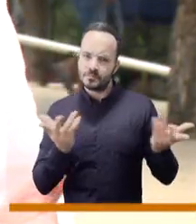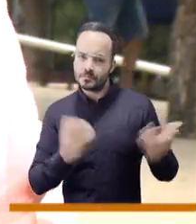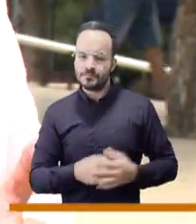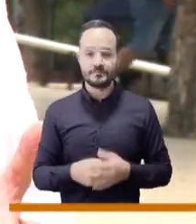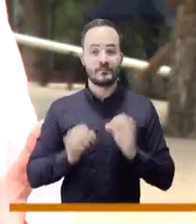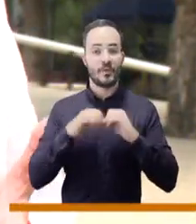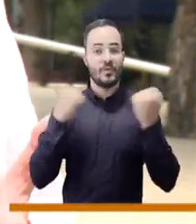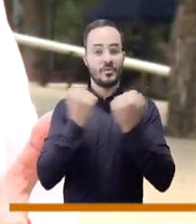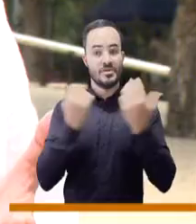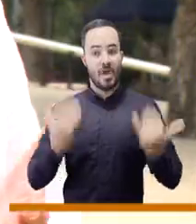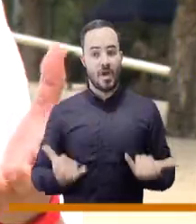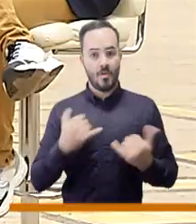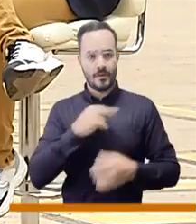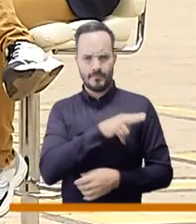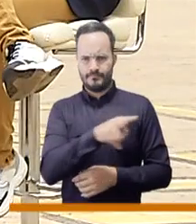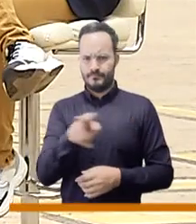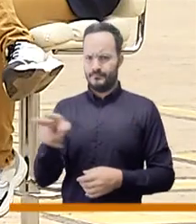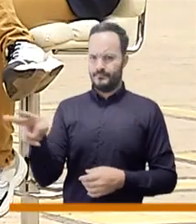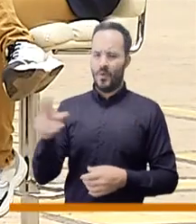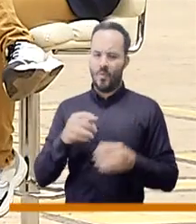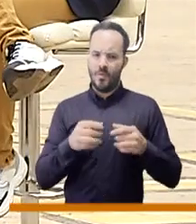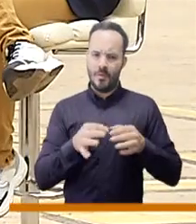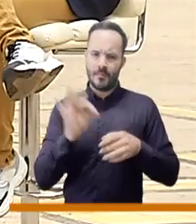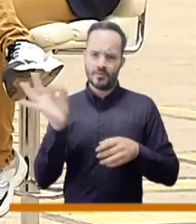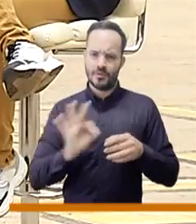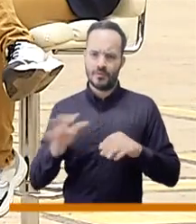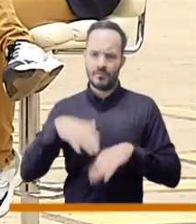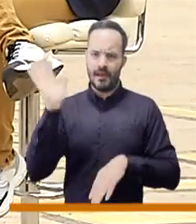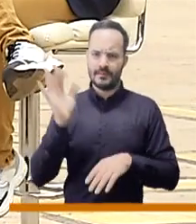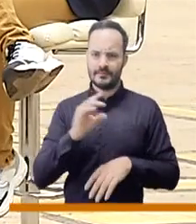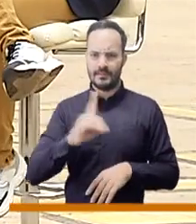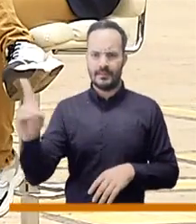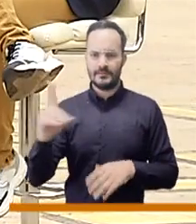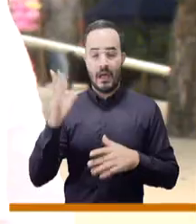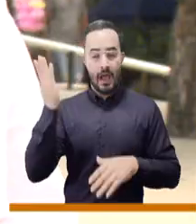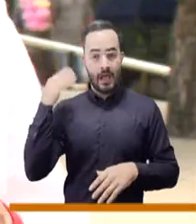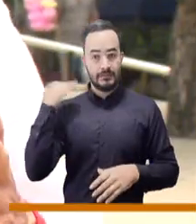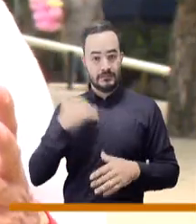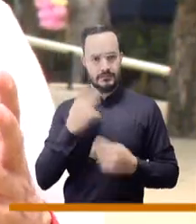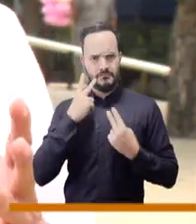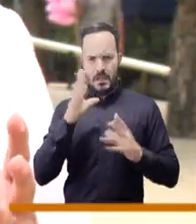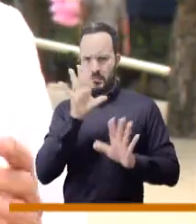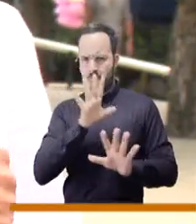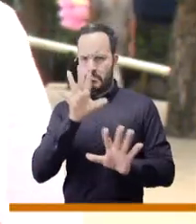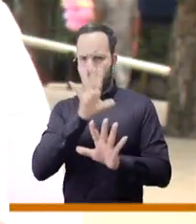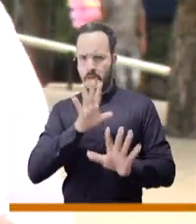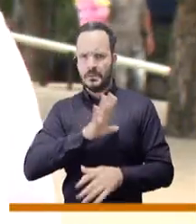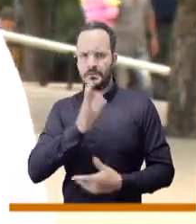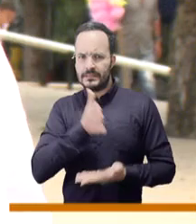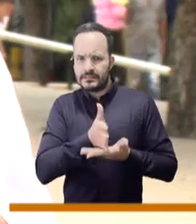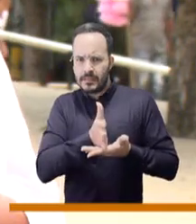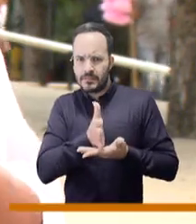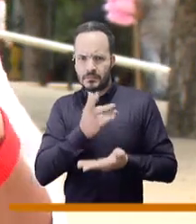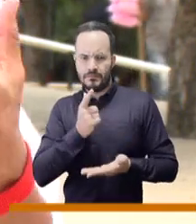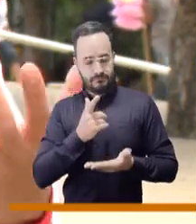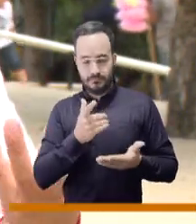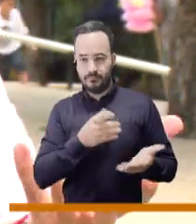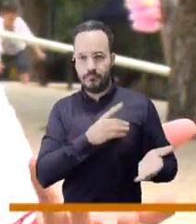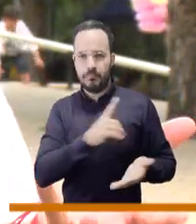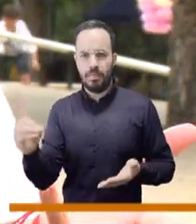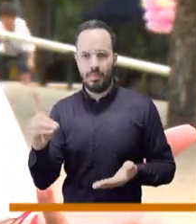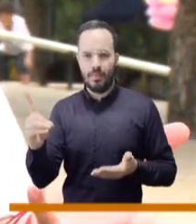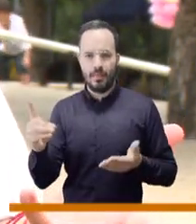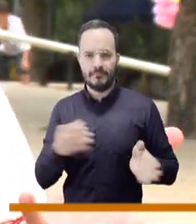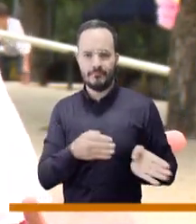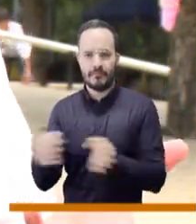Hoy hay un consejo que mayoritariamente es de derecha, que algunos que parecían de centro se sumaron a la derecha y que pues algunos